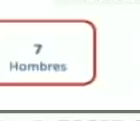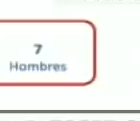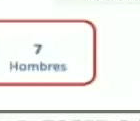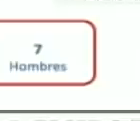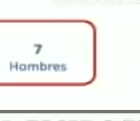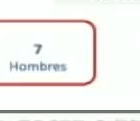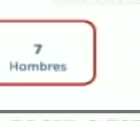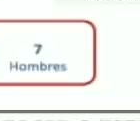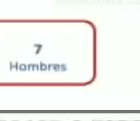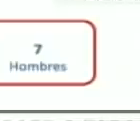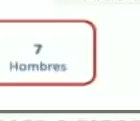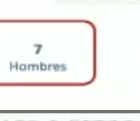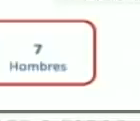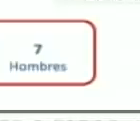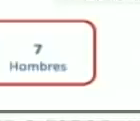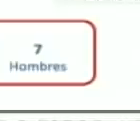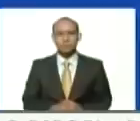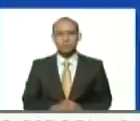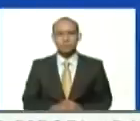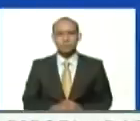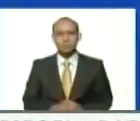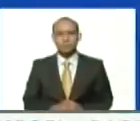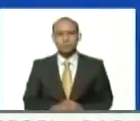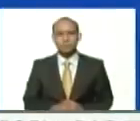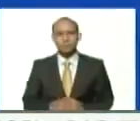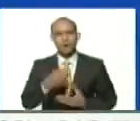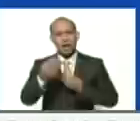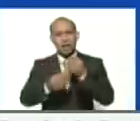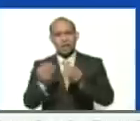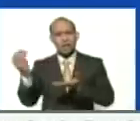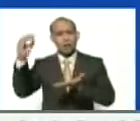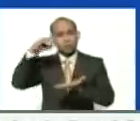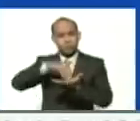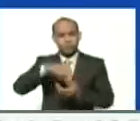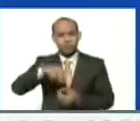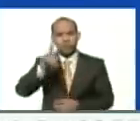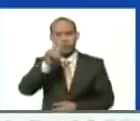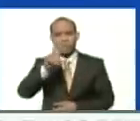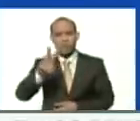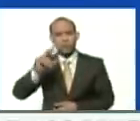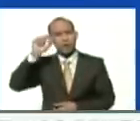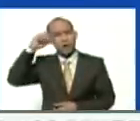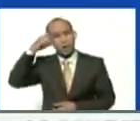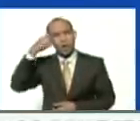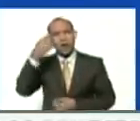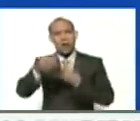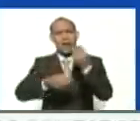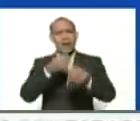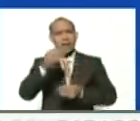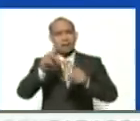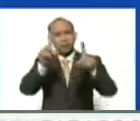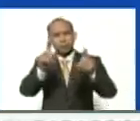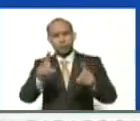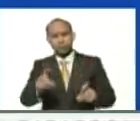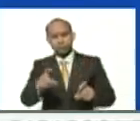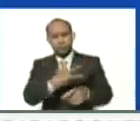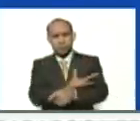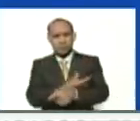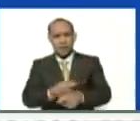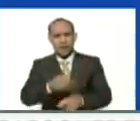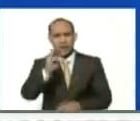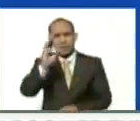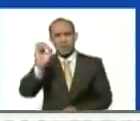la pcr para ingresar a venezuela y además recordemos que hacemos prueba molecular a los pasajeros que están llegando